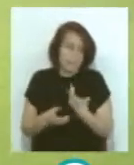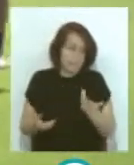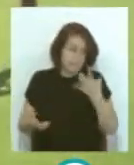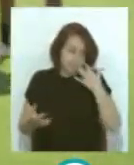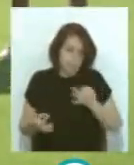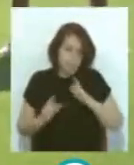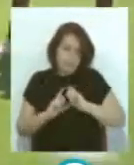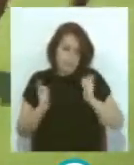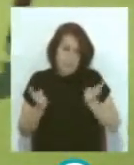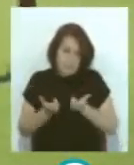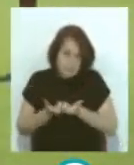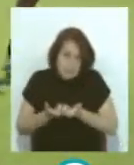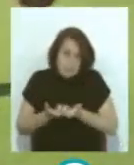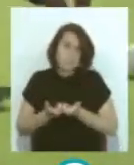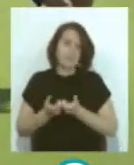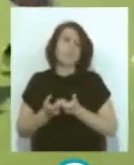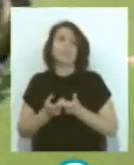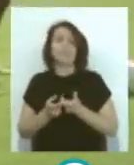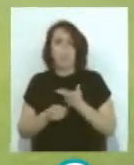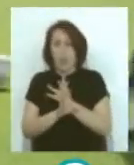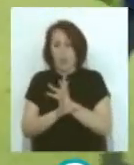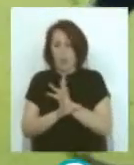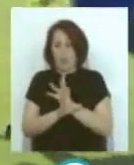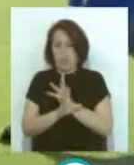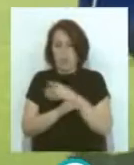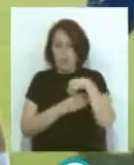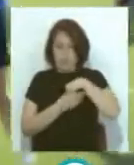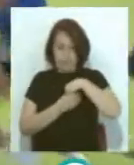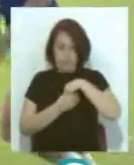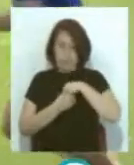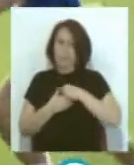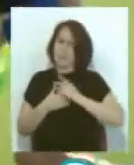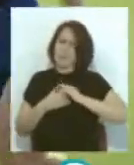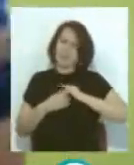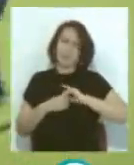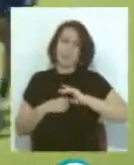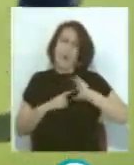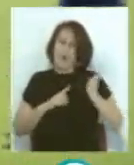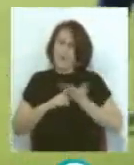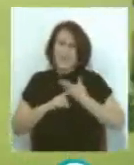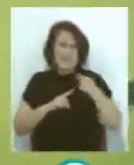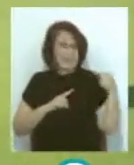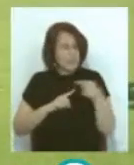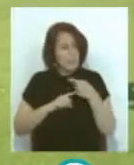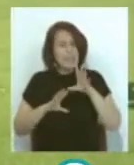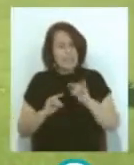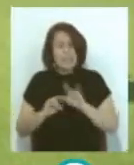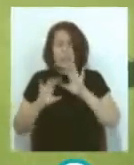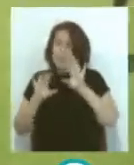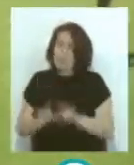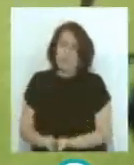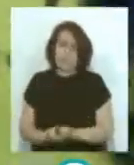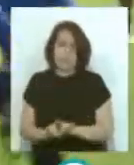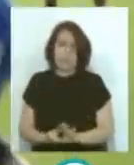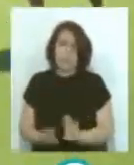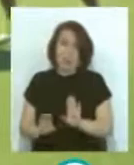realmente una plantilla que tiene el jugador, eso influye negativamente sí o sí. Por más que esto pueda